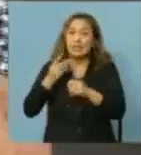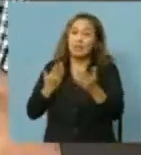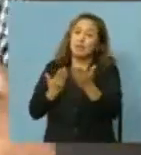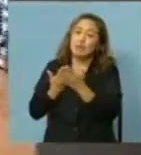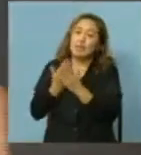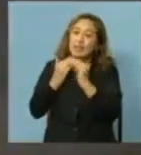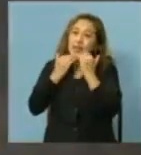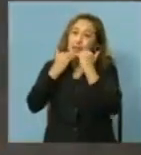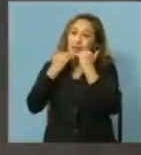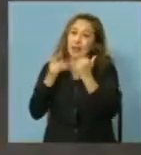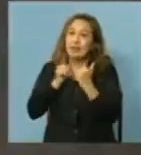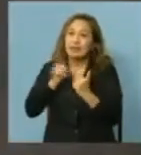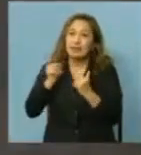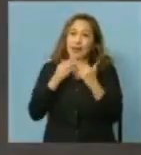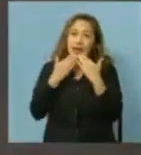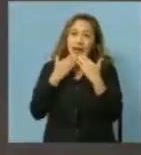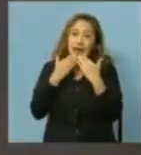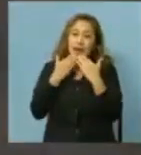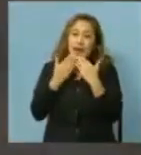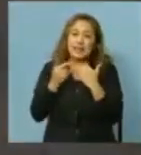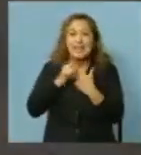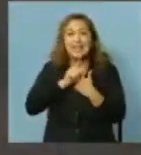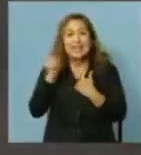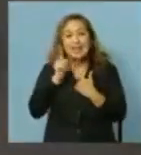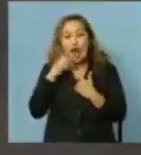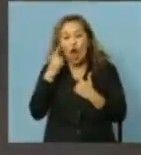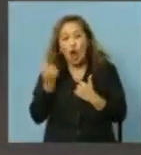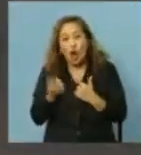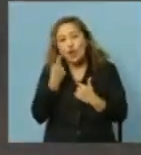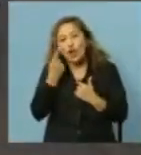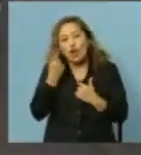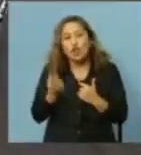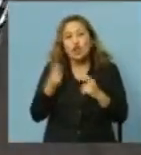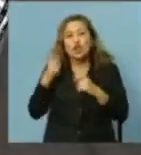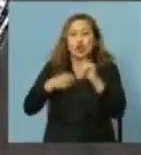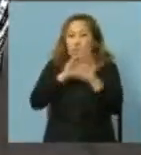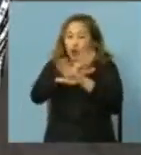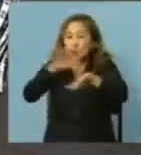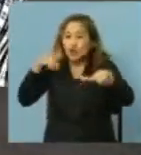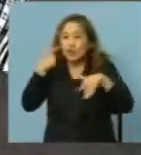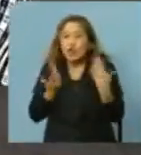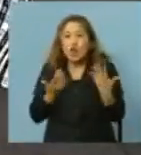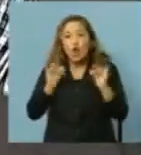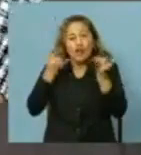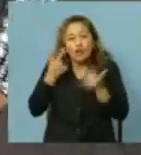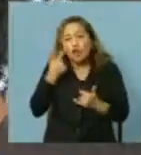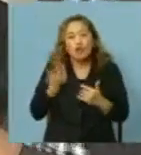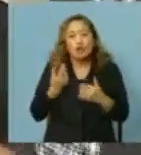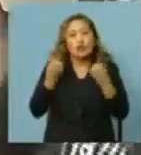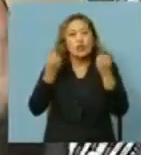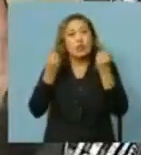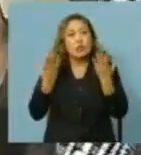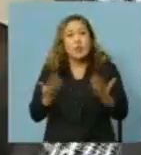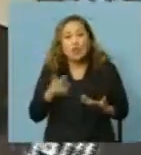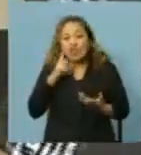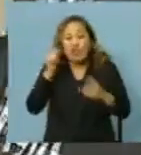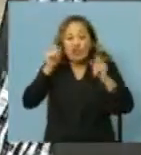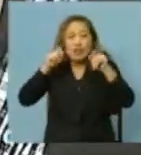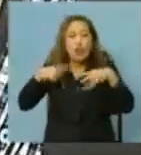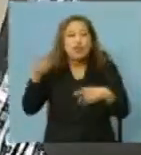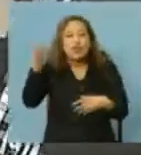legal, René Fernández, alias Pachi, conocido también hasta por los chicos. ¿Cómo están ustedes en esta